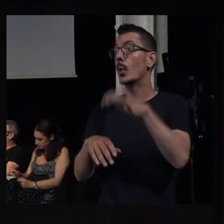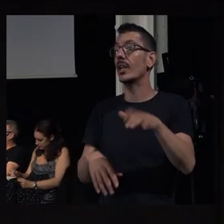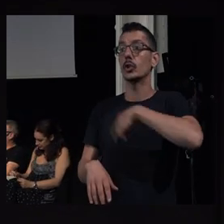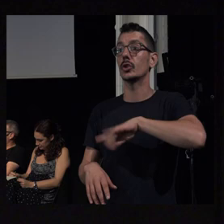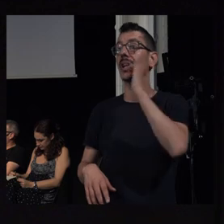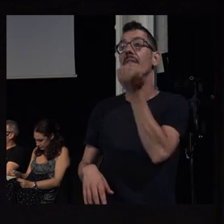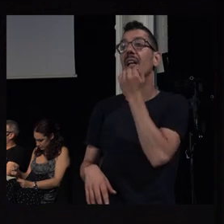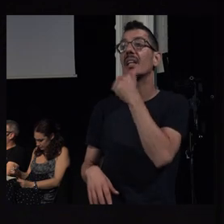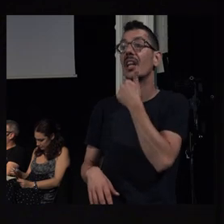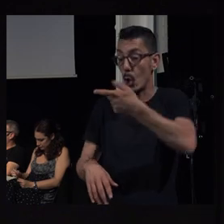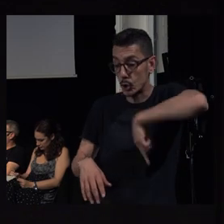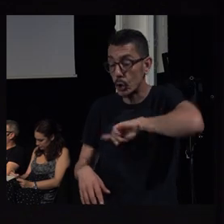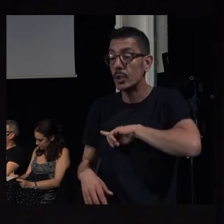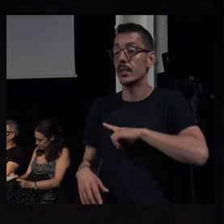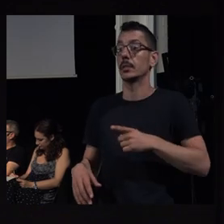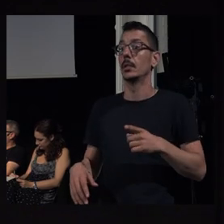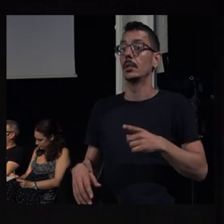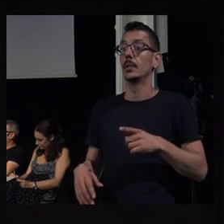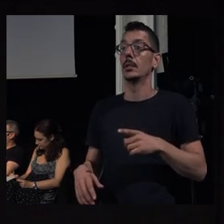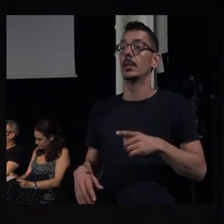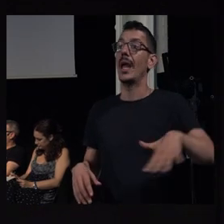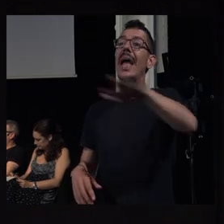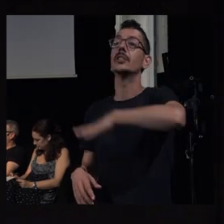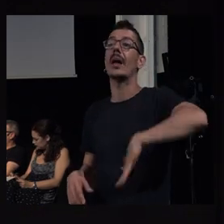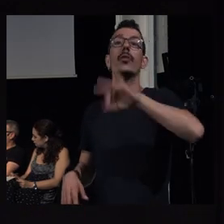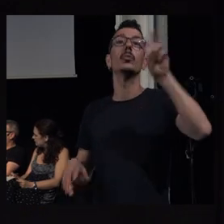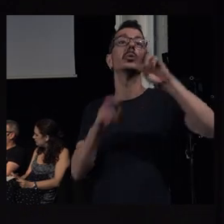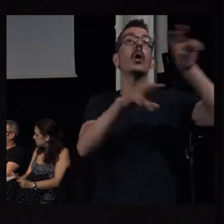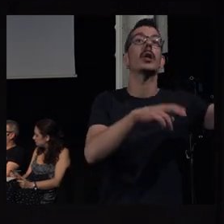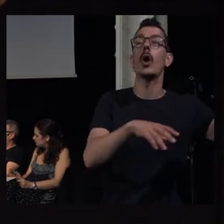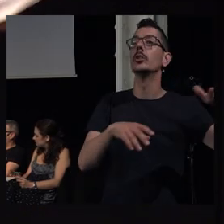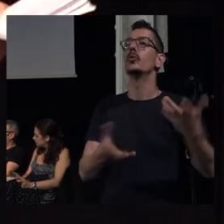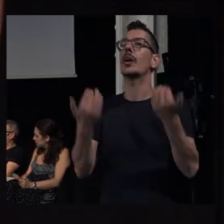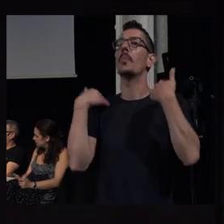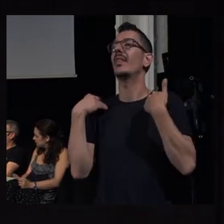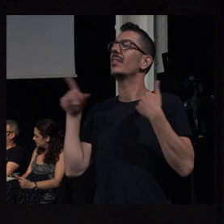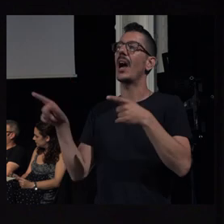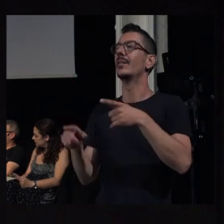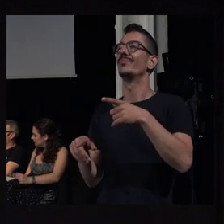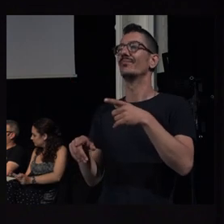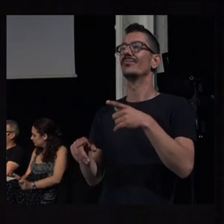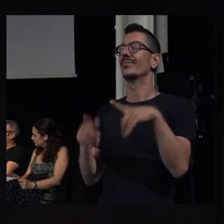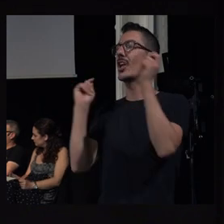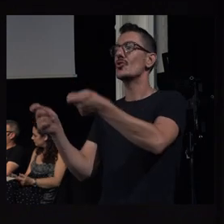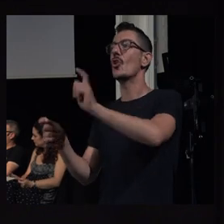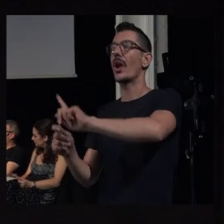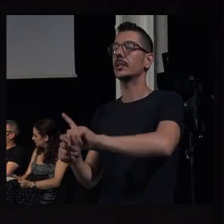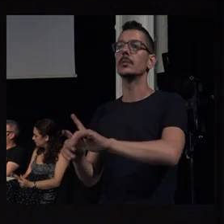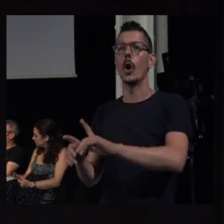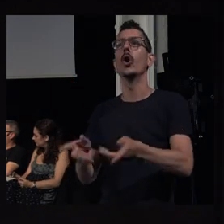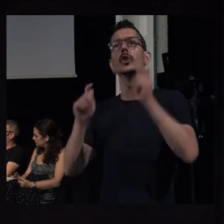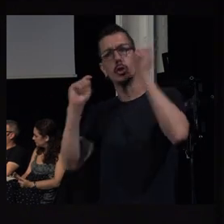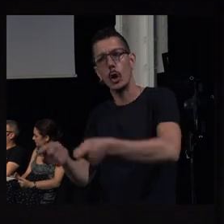los espacios donde estamos nosotras. No los tenemos que sacar. No es una competencia que no toca. No, es una competencia que toca y vamos a ver cómo la